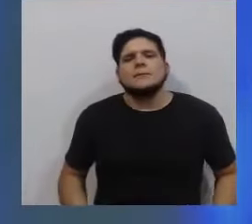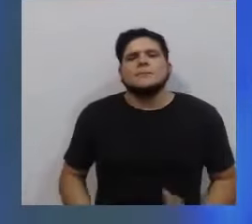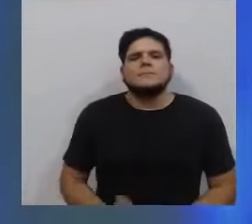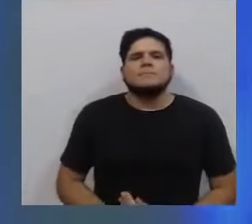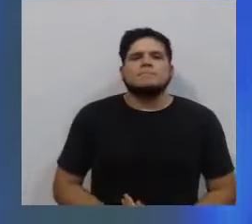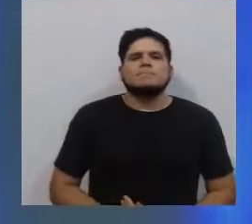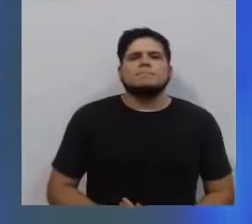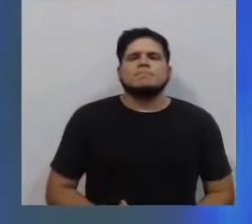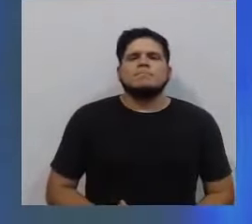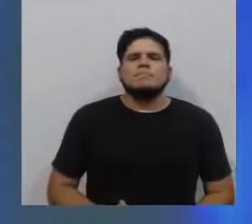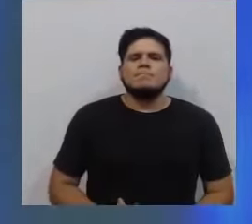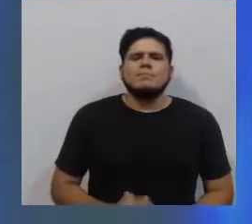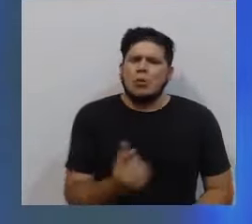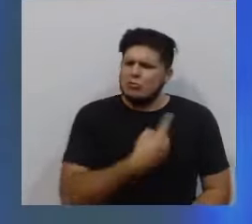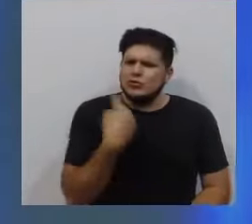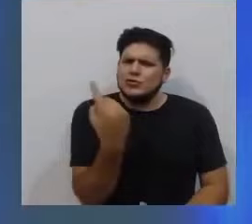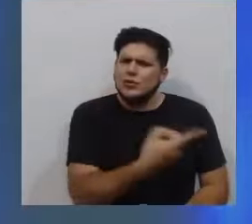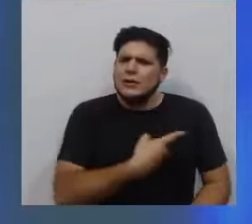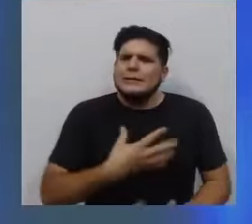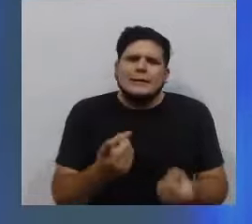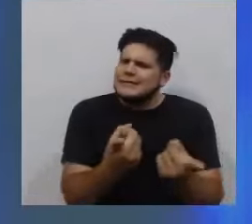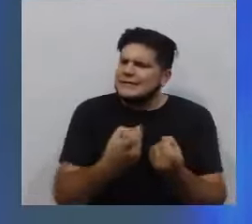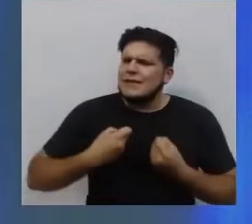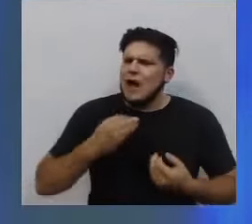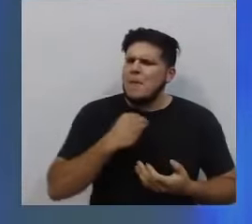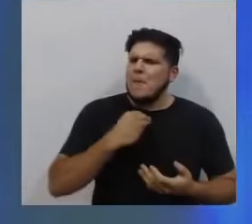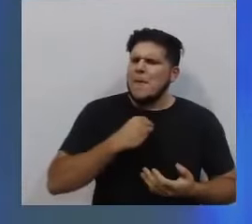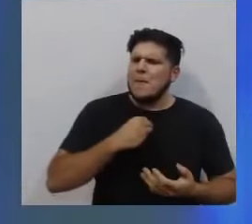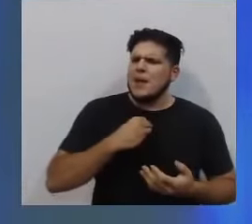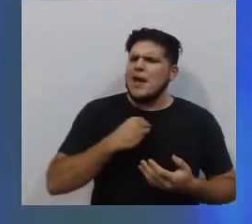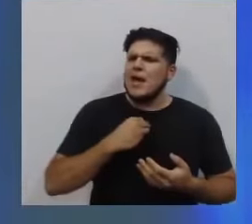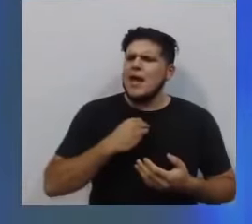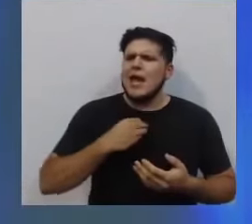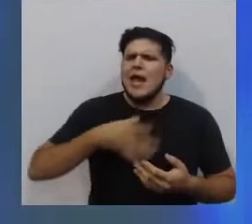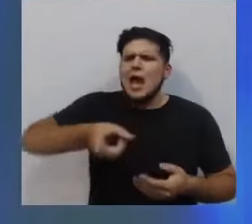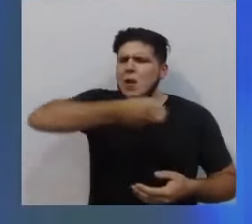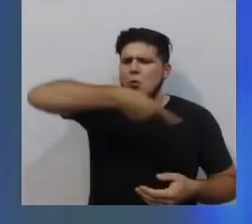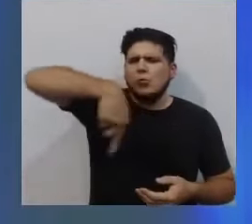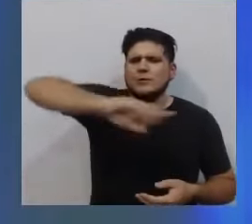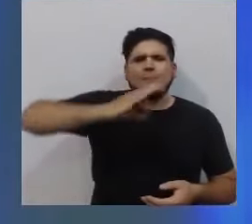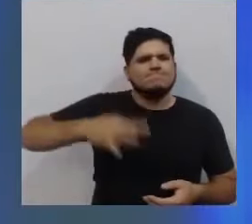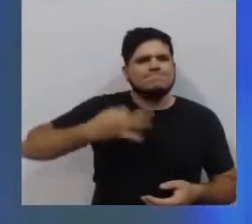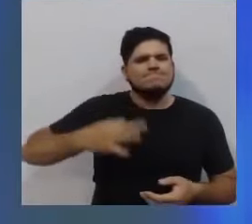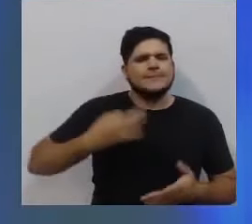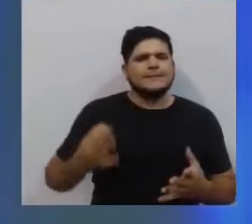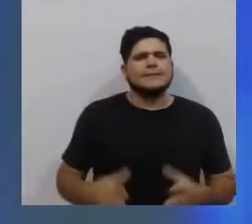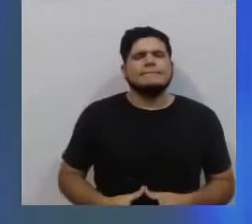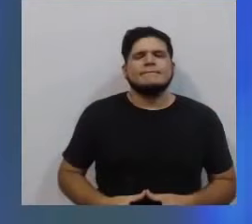creyente tenemos que hacer las cosas normalmente como tenemos que hacerlas pero hay